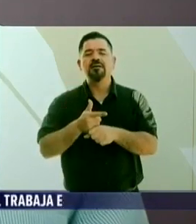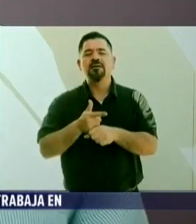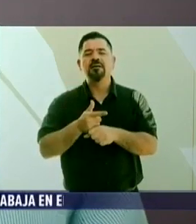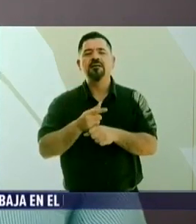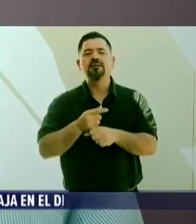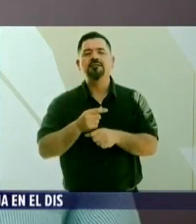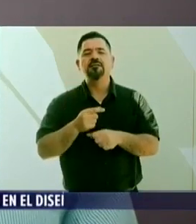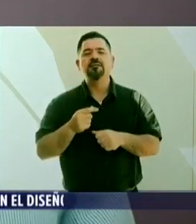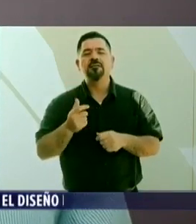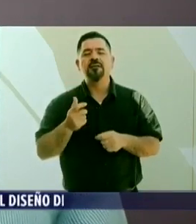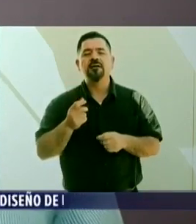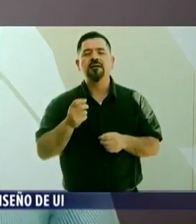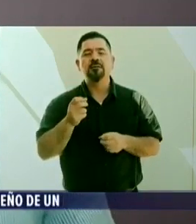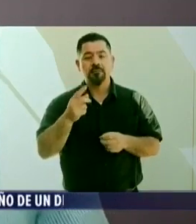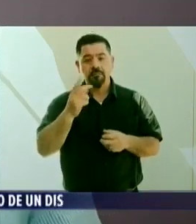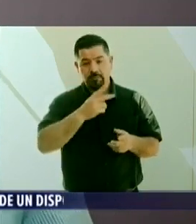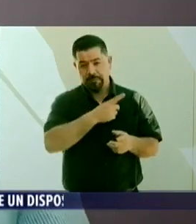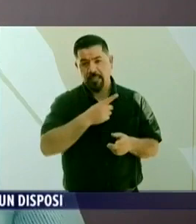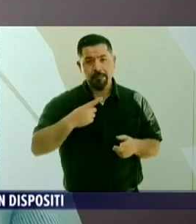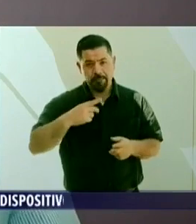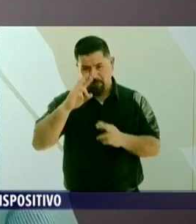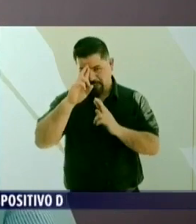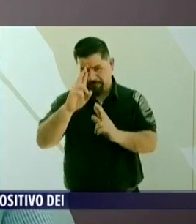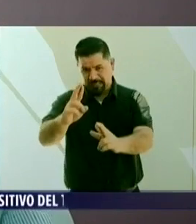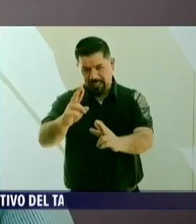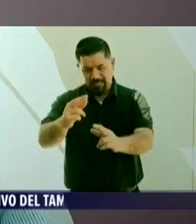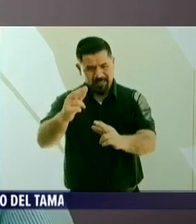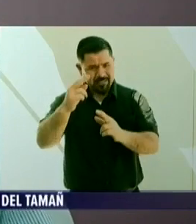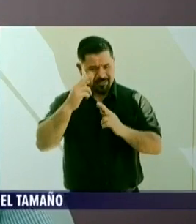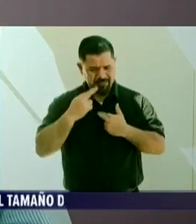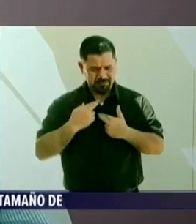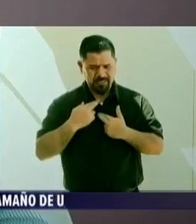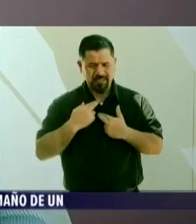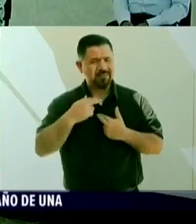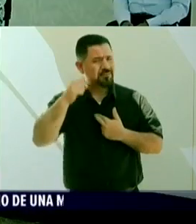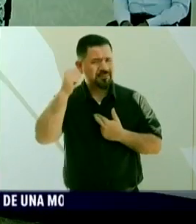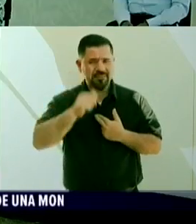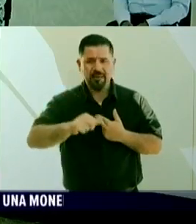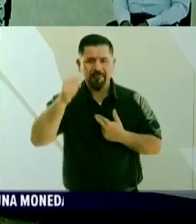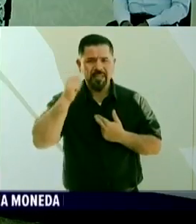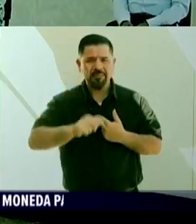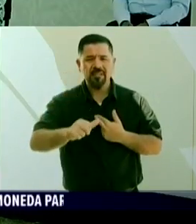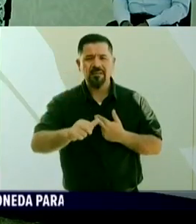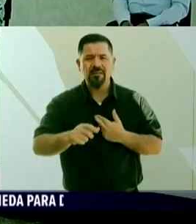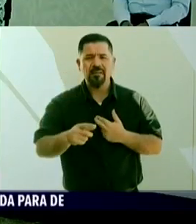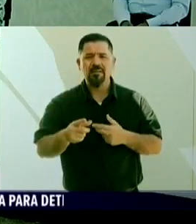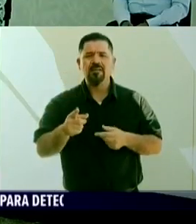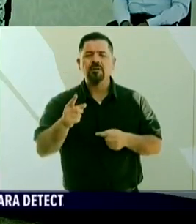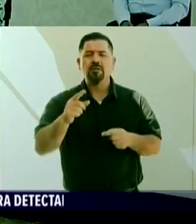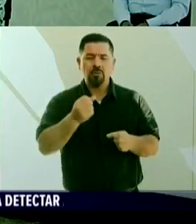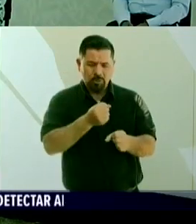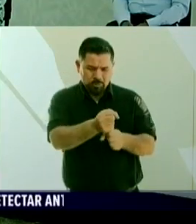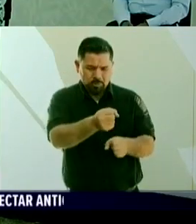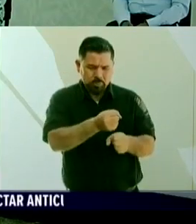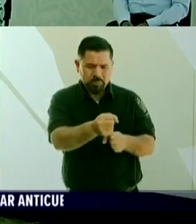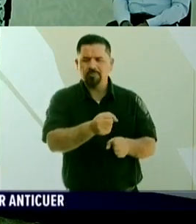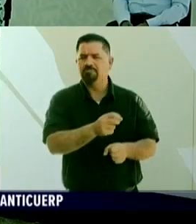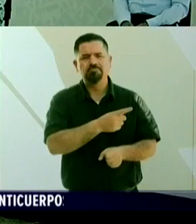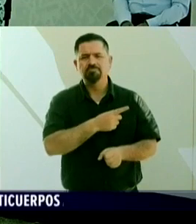vamos a respetar siempre, que no va a haber represión porque no somos